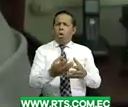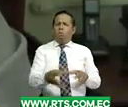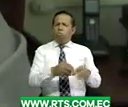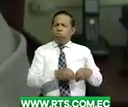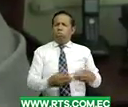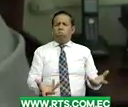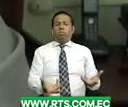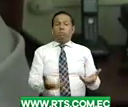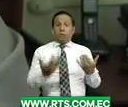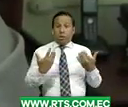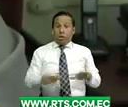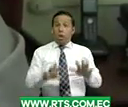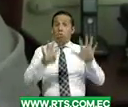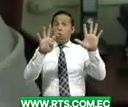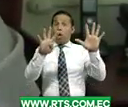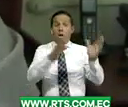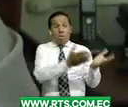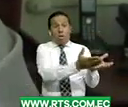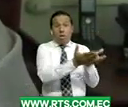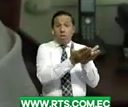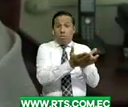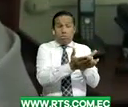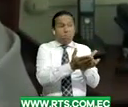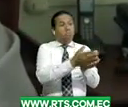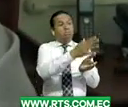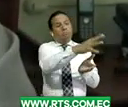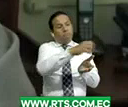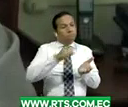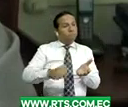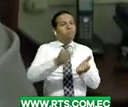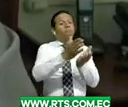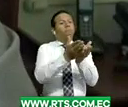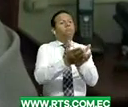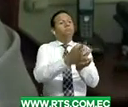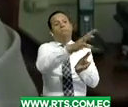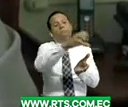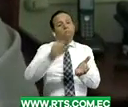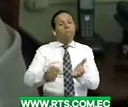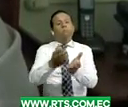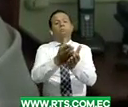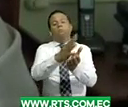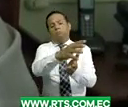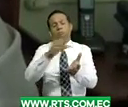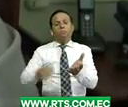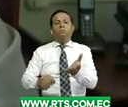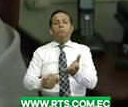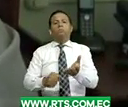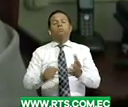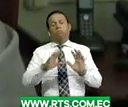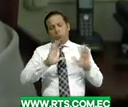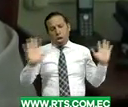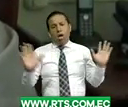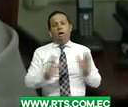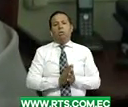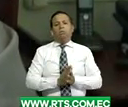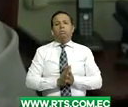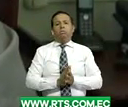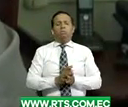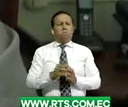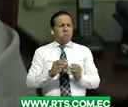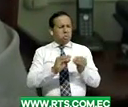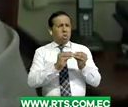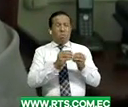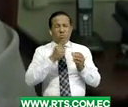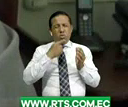9 embarcaciones por diferentes motivos, especialmente que los troquelados de los motores están adulterados, no